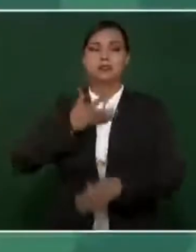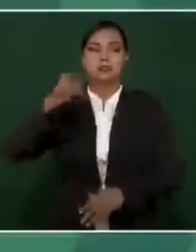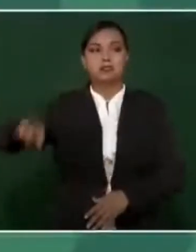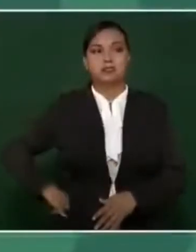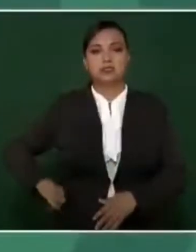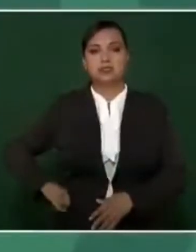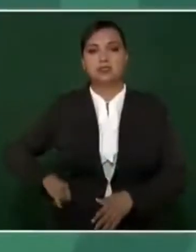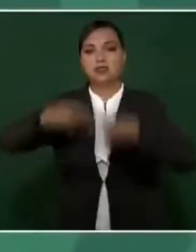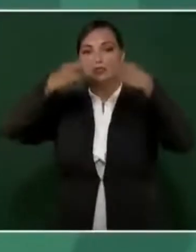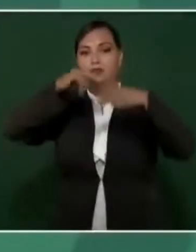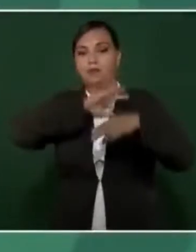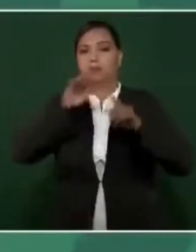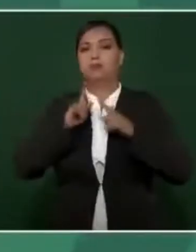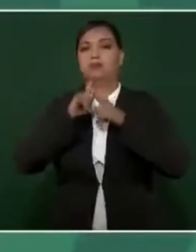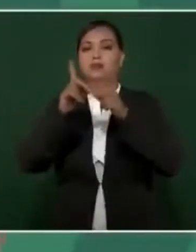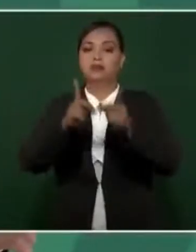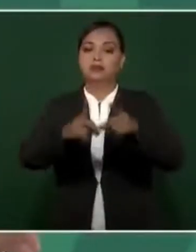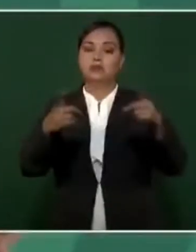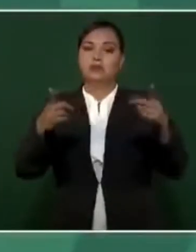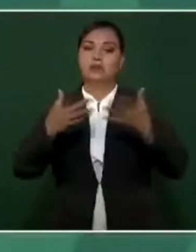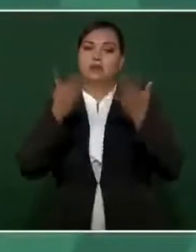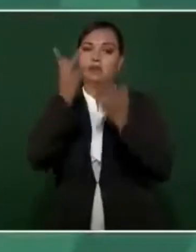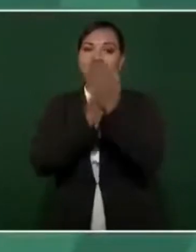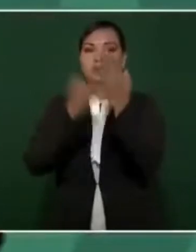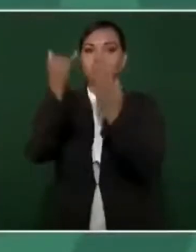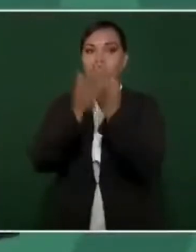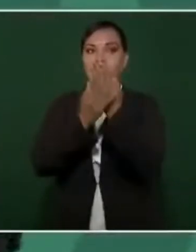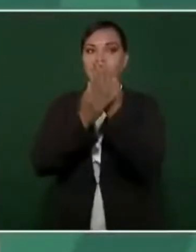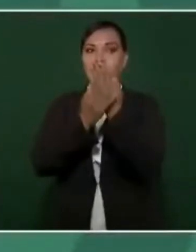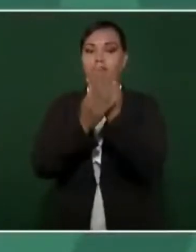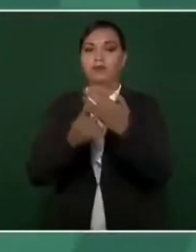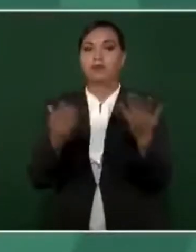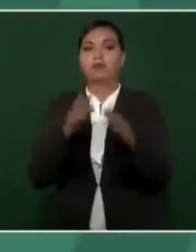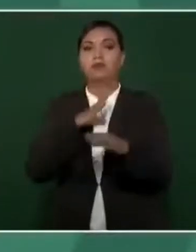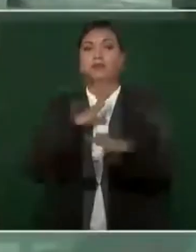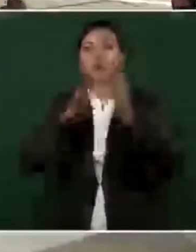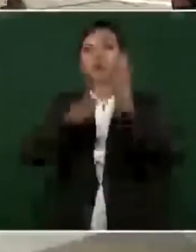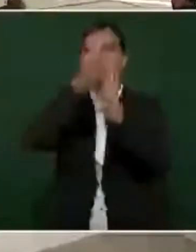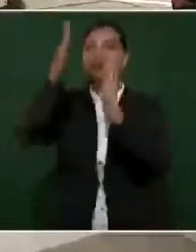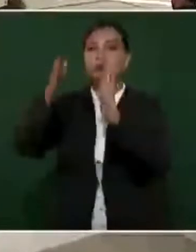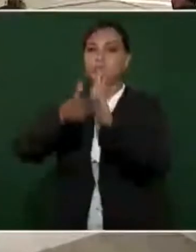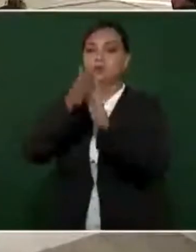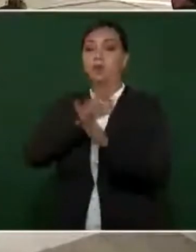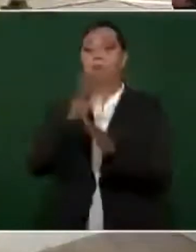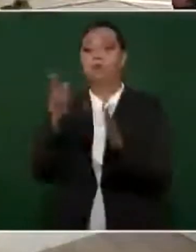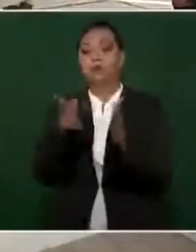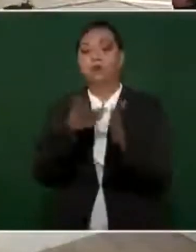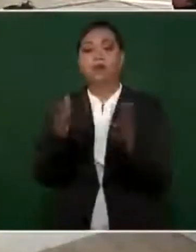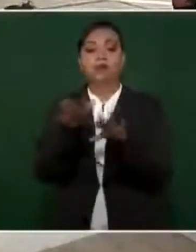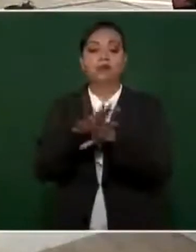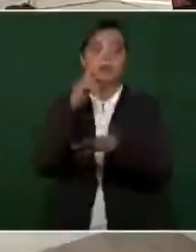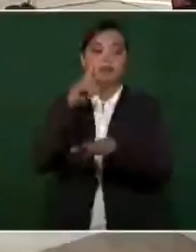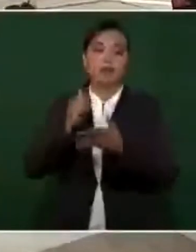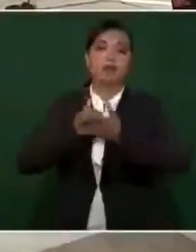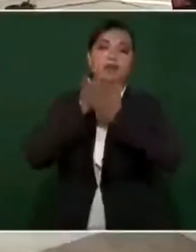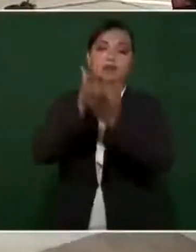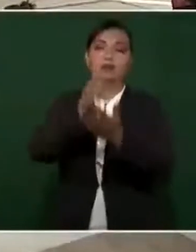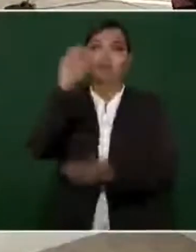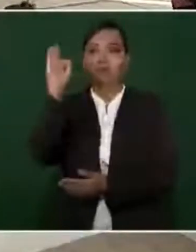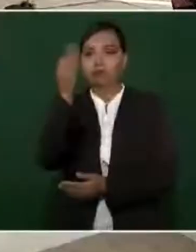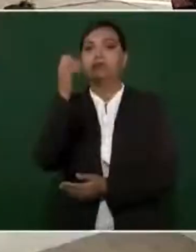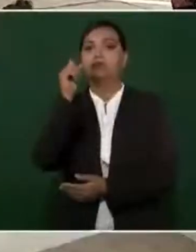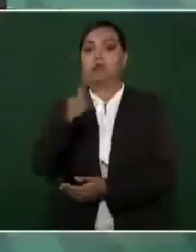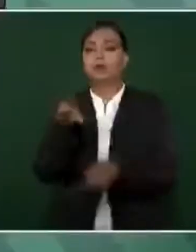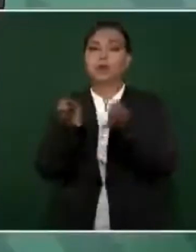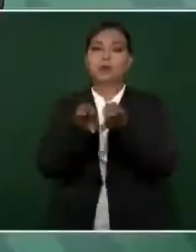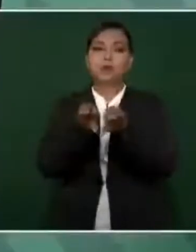seguir desarrollando grandes proyectos que son de infraestructura, que pueden repercutir también en un beneficio federal, como son la dirección